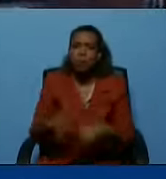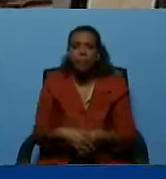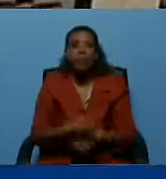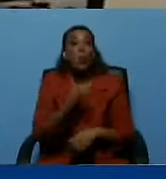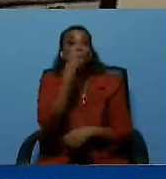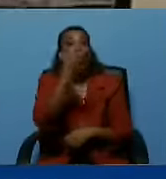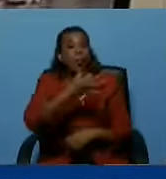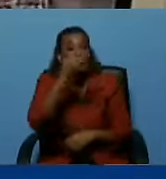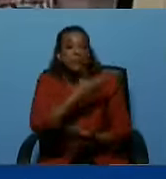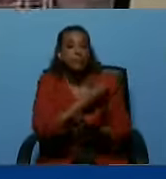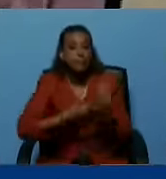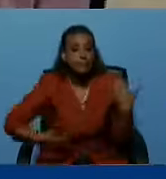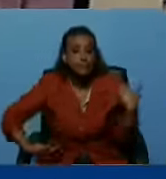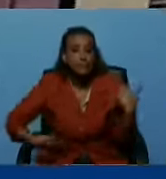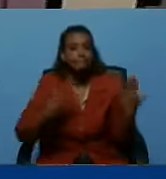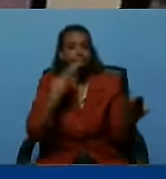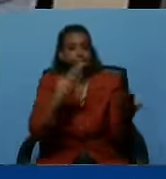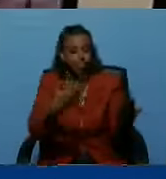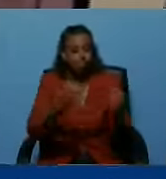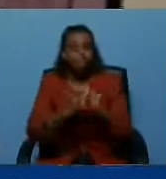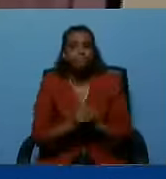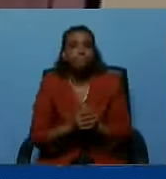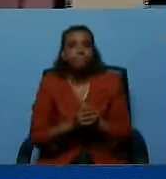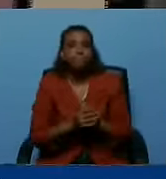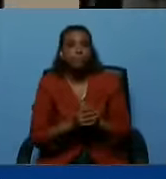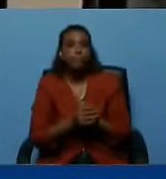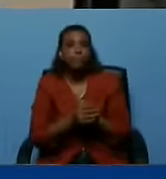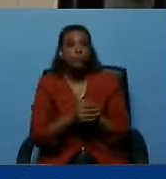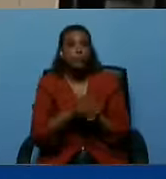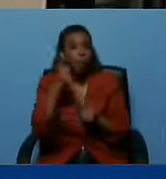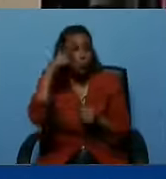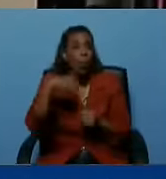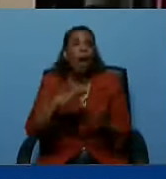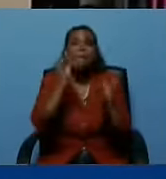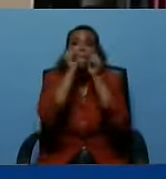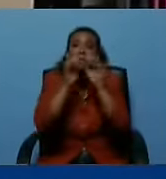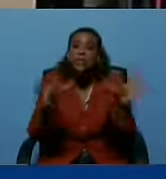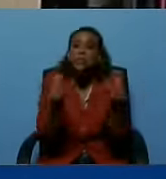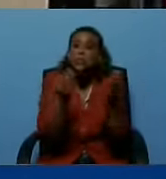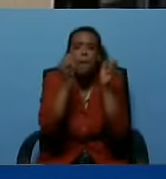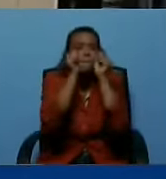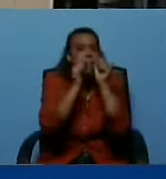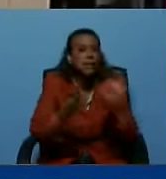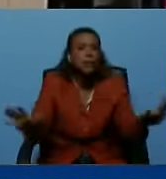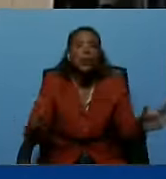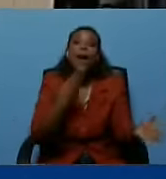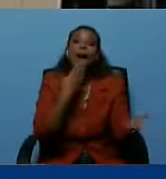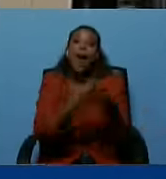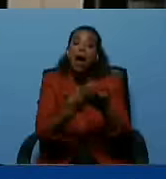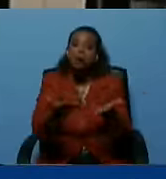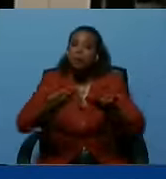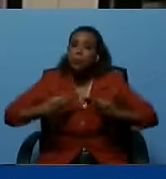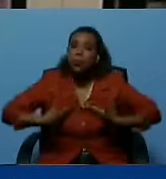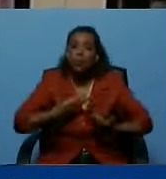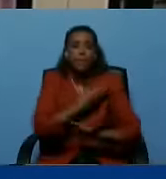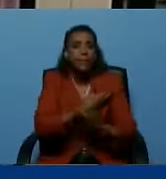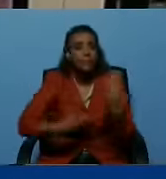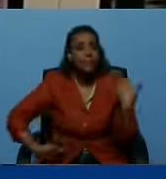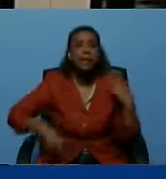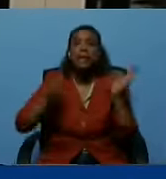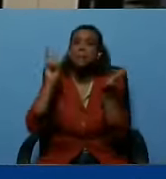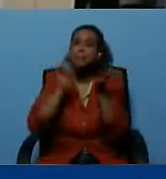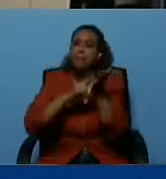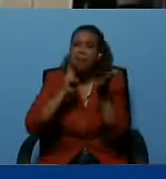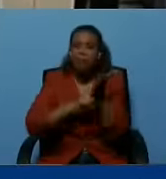tardes, mi presidente Nicolás Maduro. Mil bendiciones para usted. Gracias por todo, presidente. Gracias de